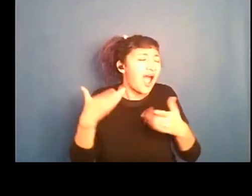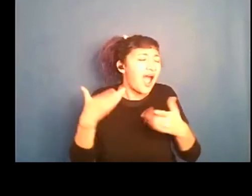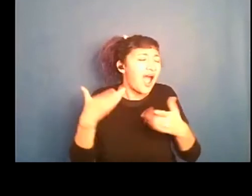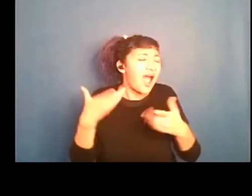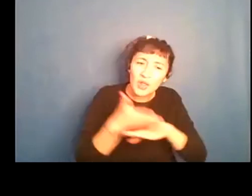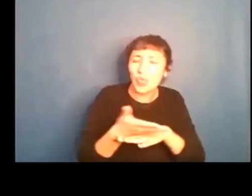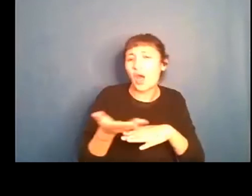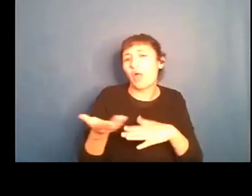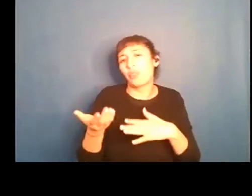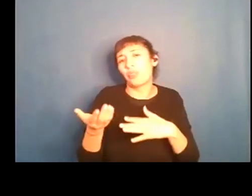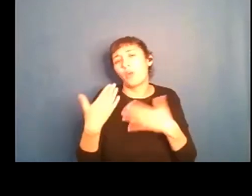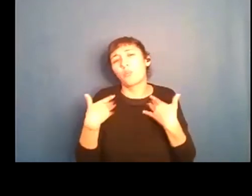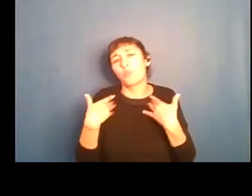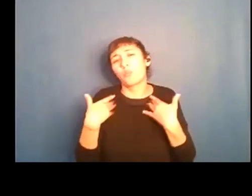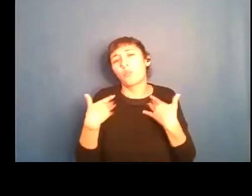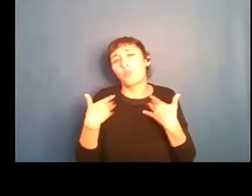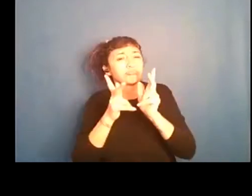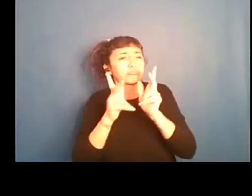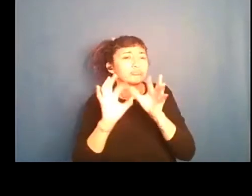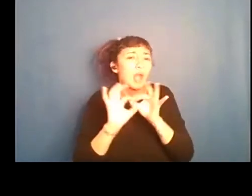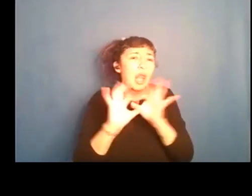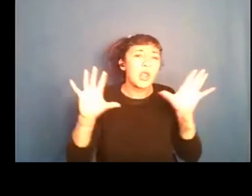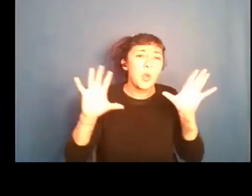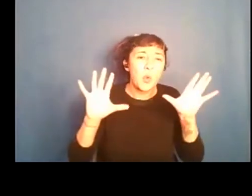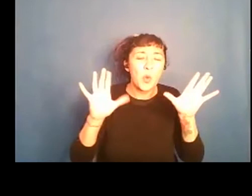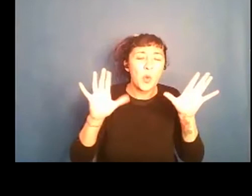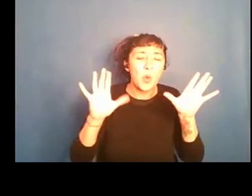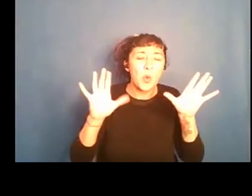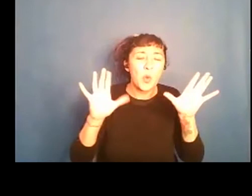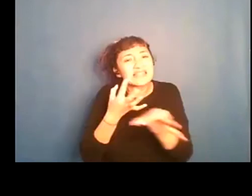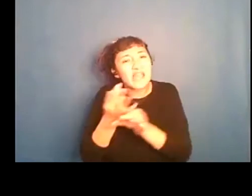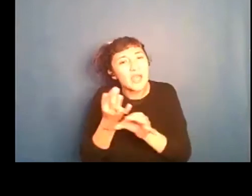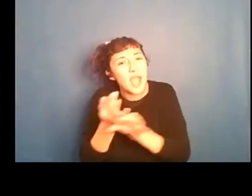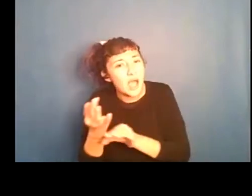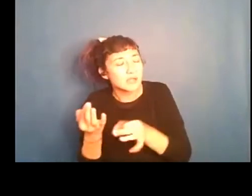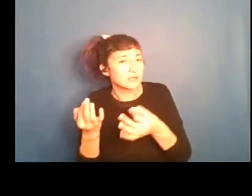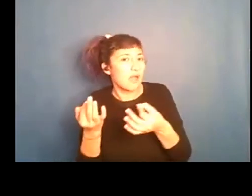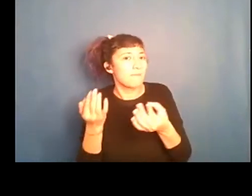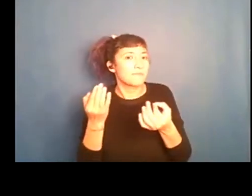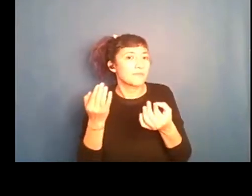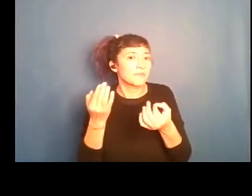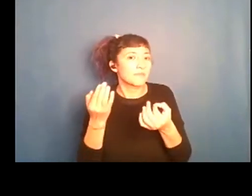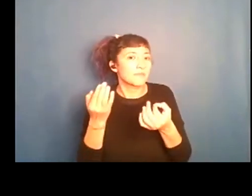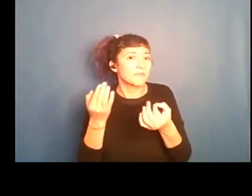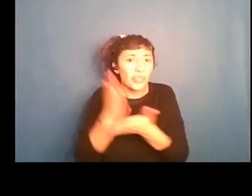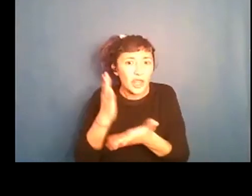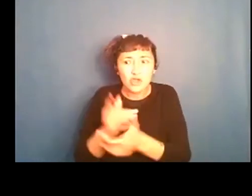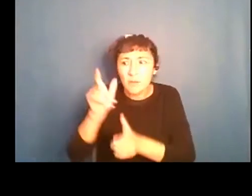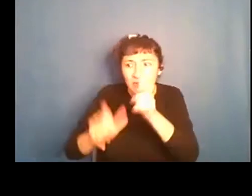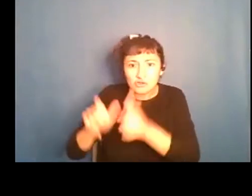uso de la lengua de señas, la enseñanza, los derechos de los docentes sordos